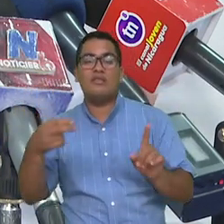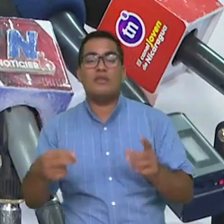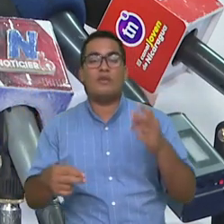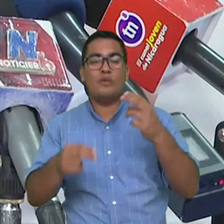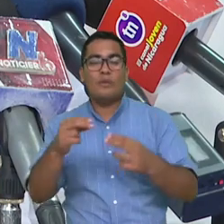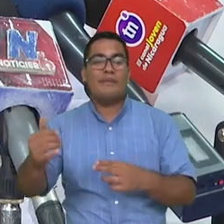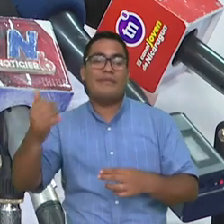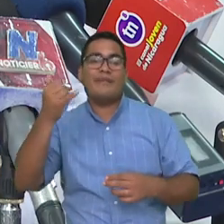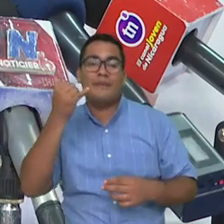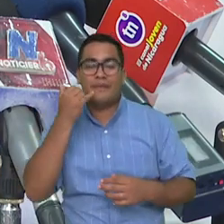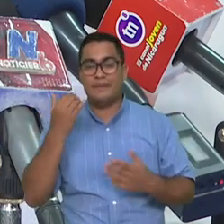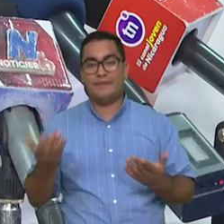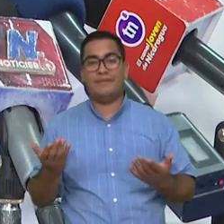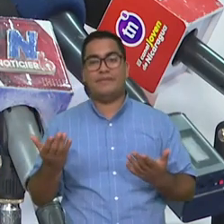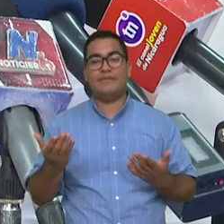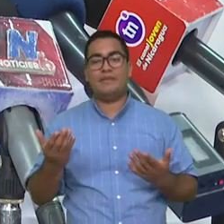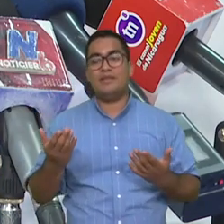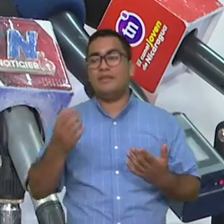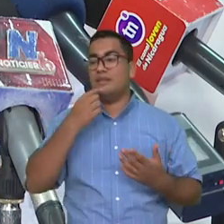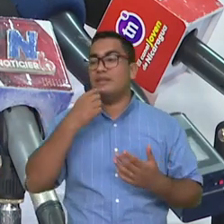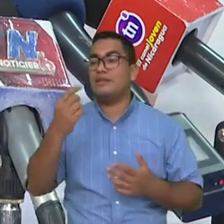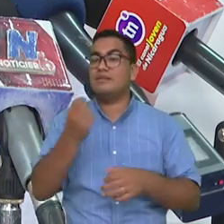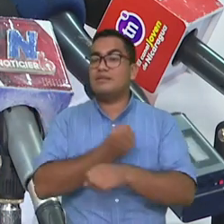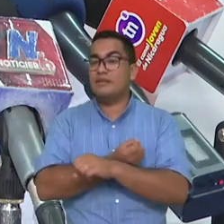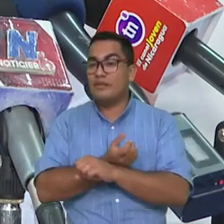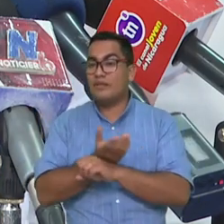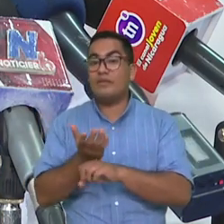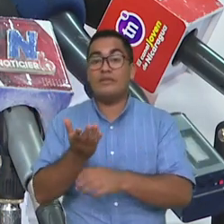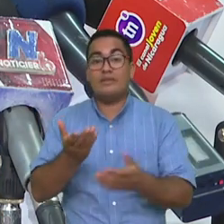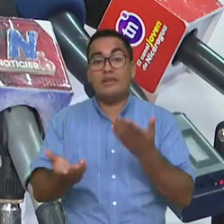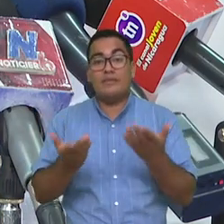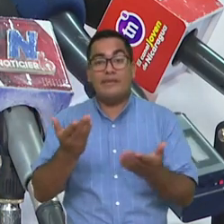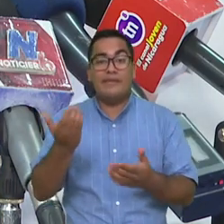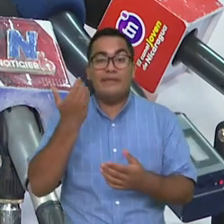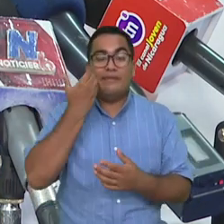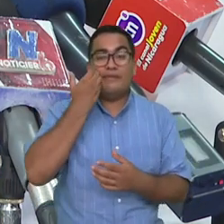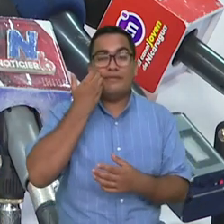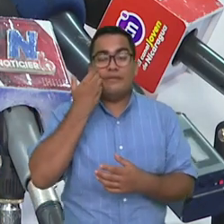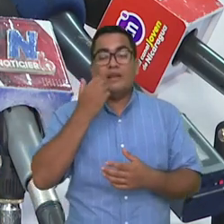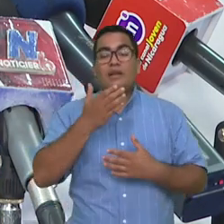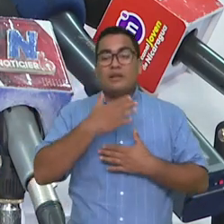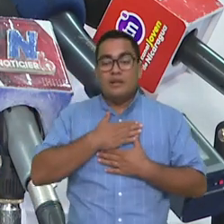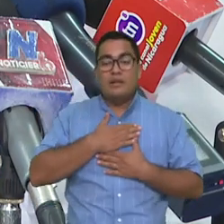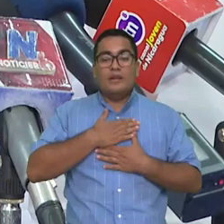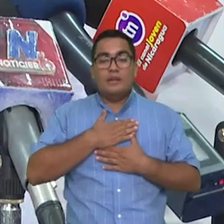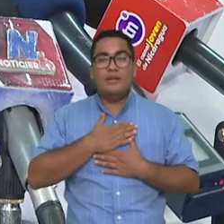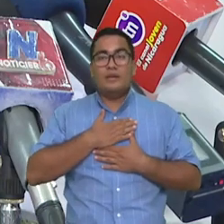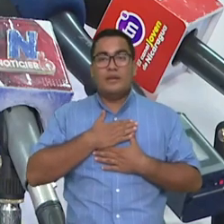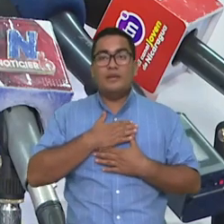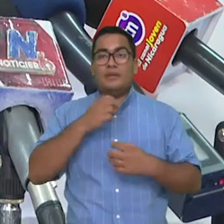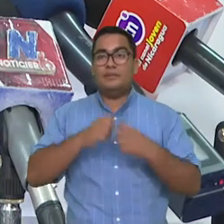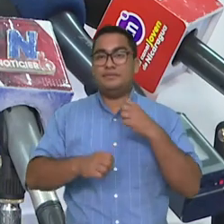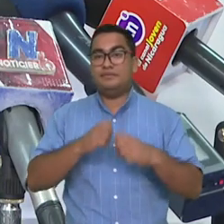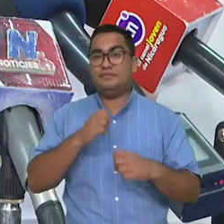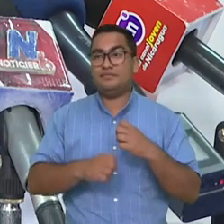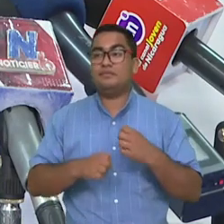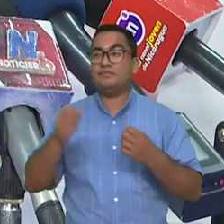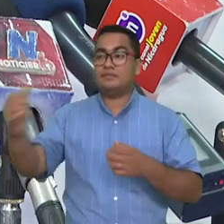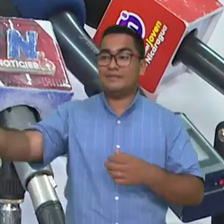número telefónico. Se les orienta que en cuanto tengan algún problema respiratorio, nos